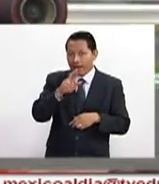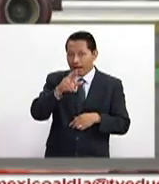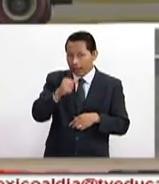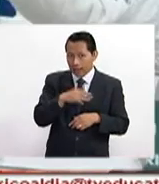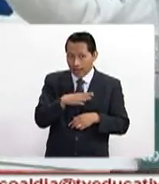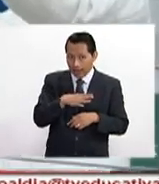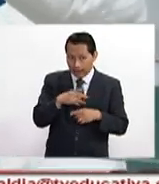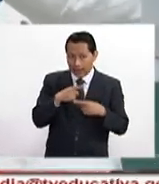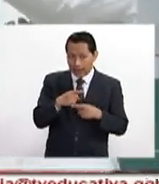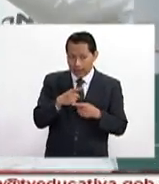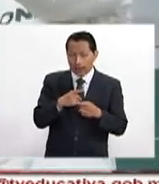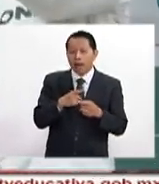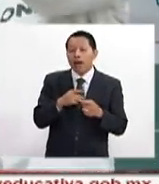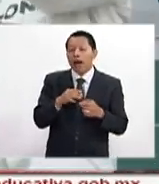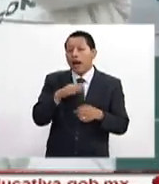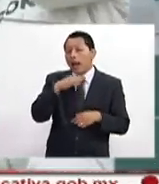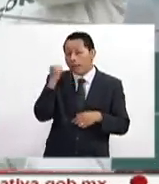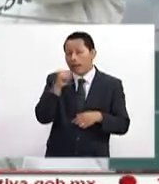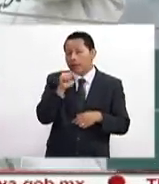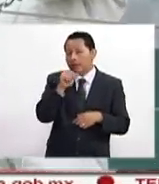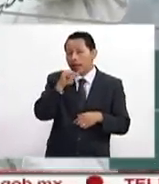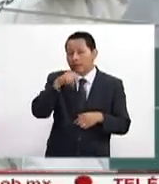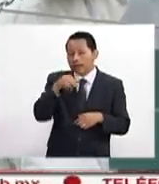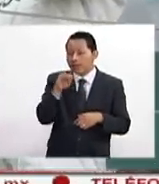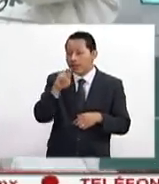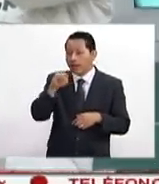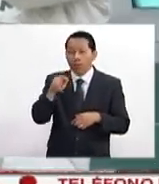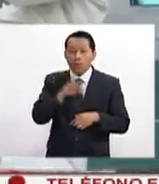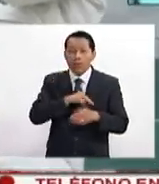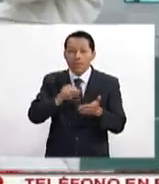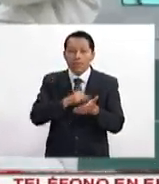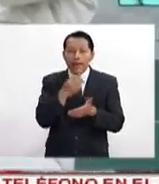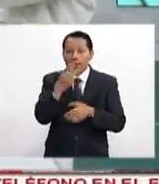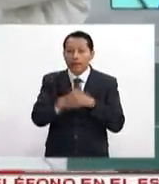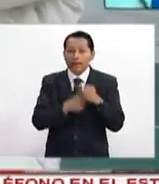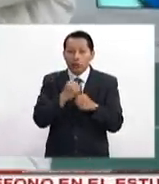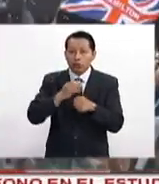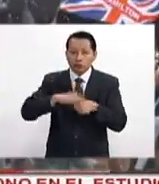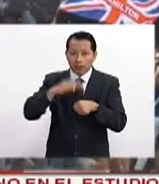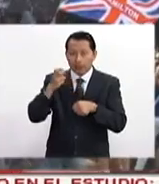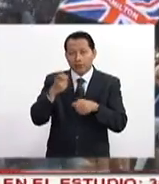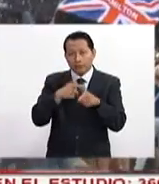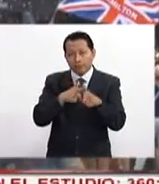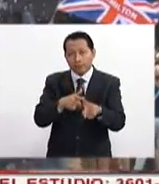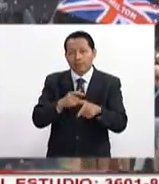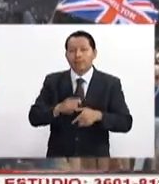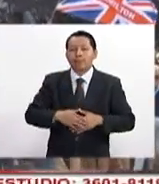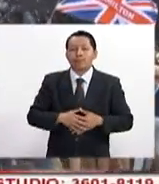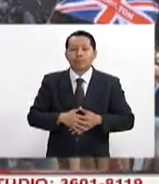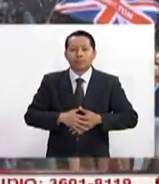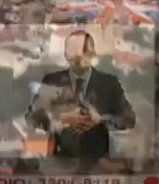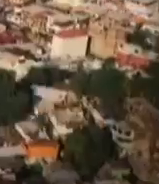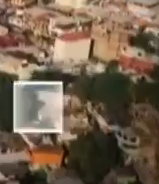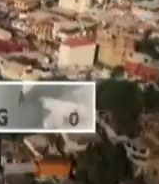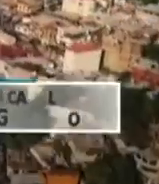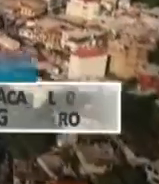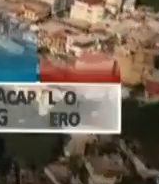oferta millonaria al alemán Sebastián Vettel para firmar por 3 años más con la escudería.